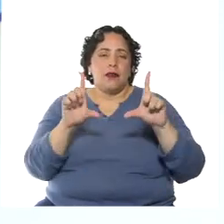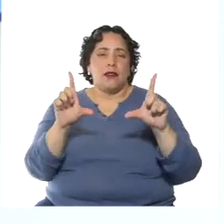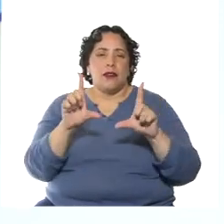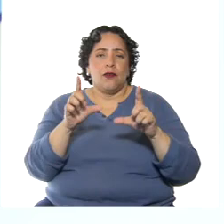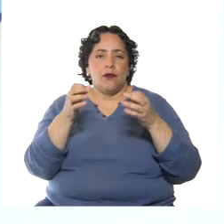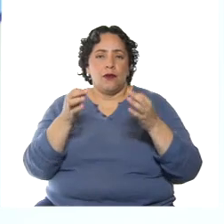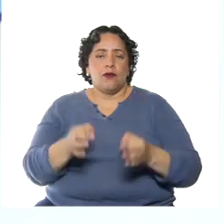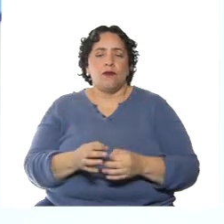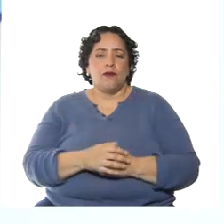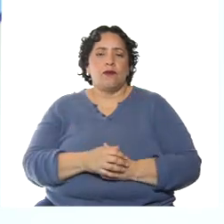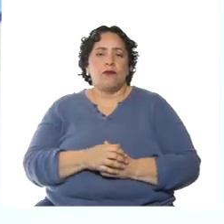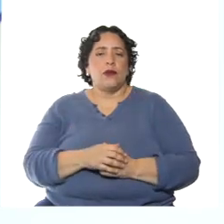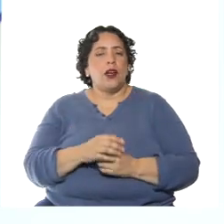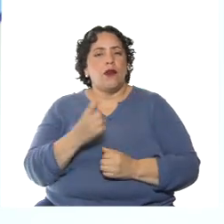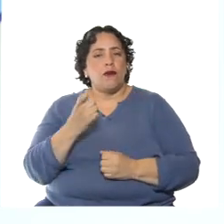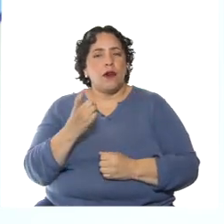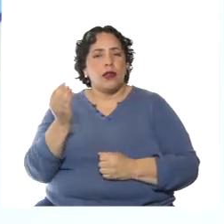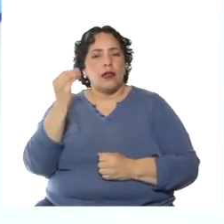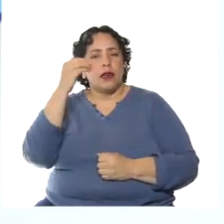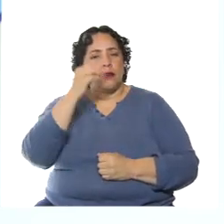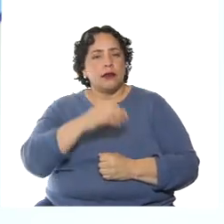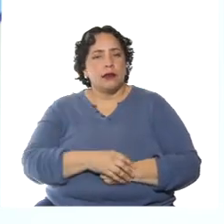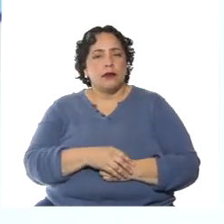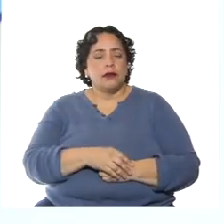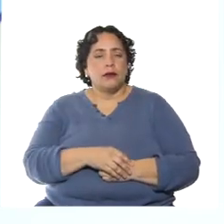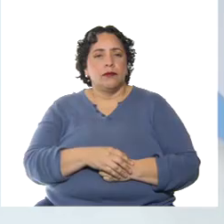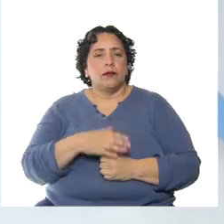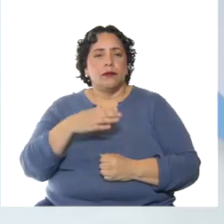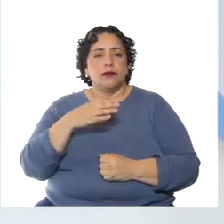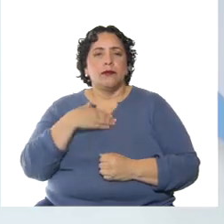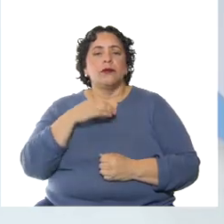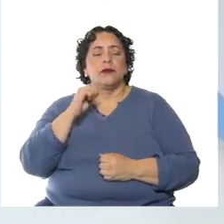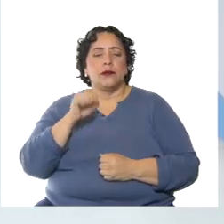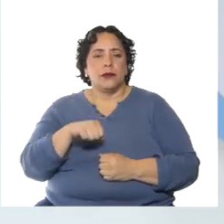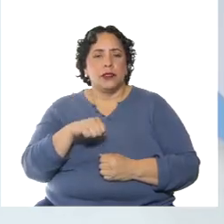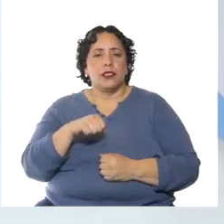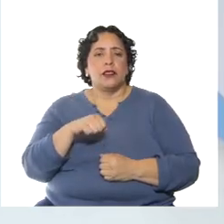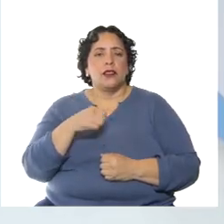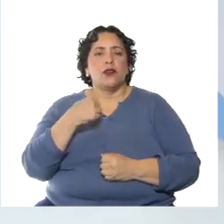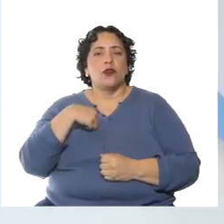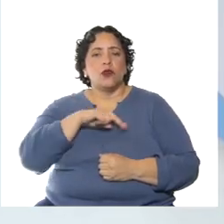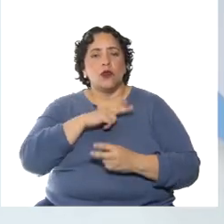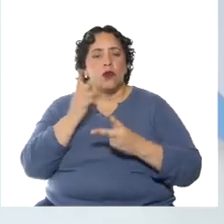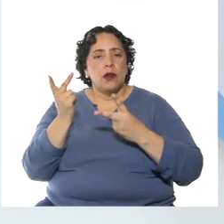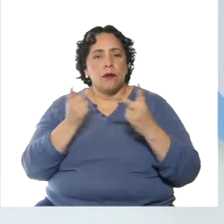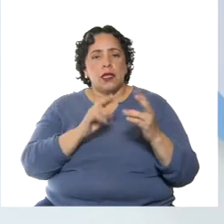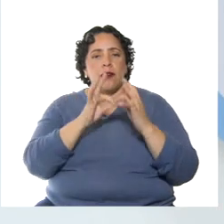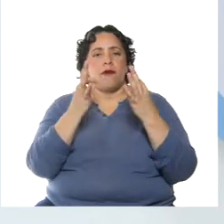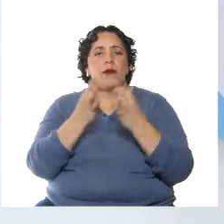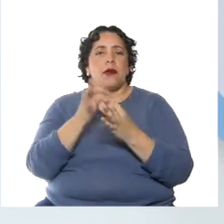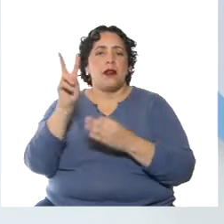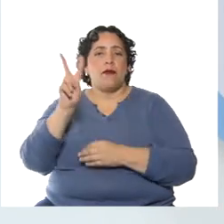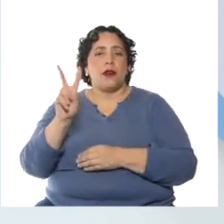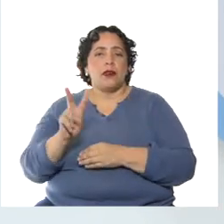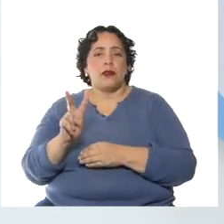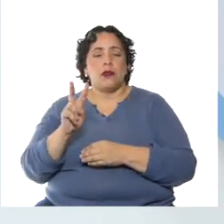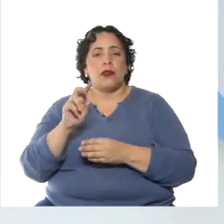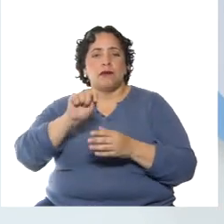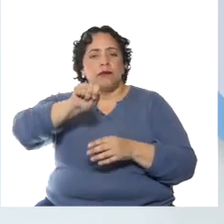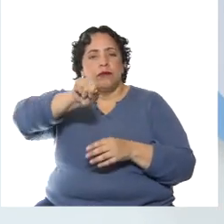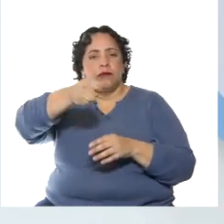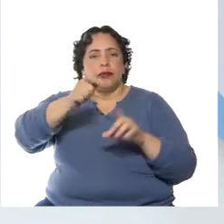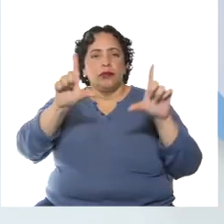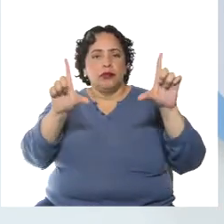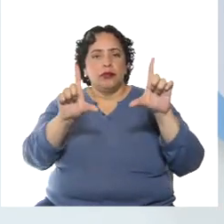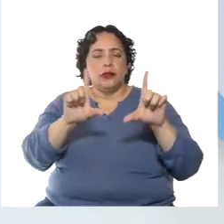Twitter @viveteoficial1. Pero, ¿qué más nos falta, Guilherme? Pues claro que sí, Guillermo. Tenemos que invitar a la familia venezolana a que